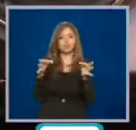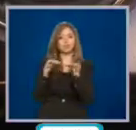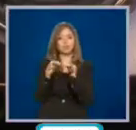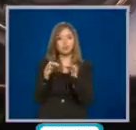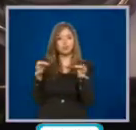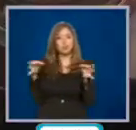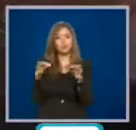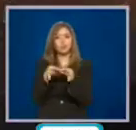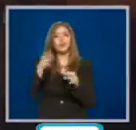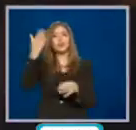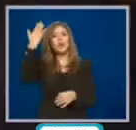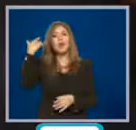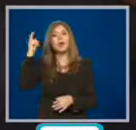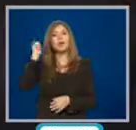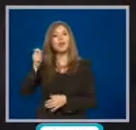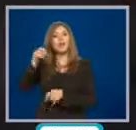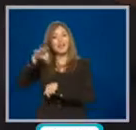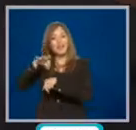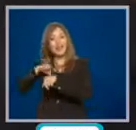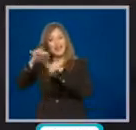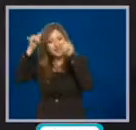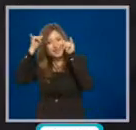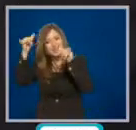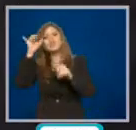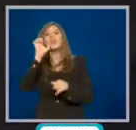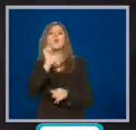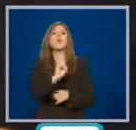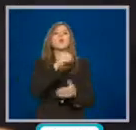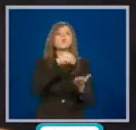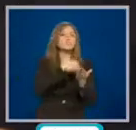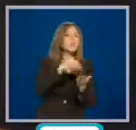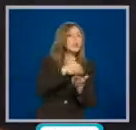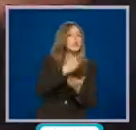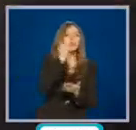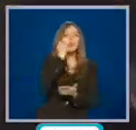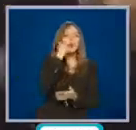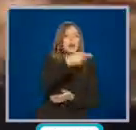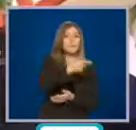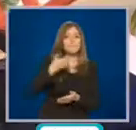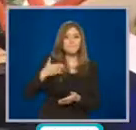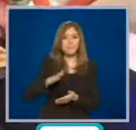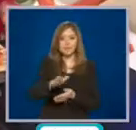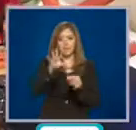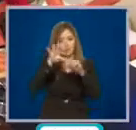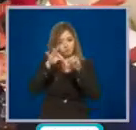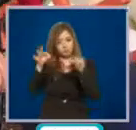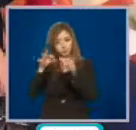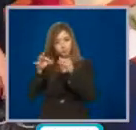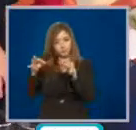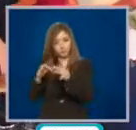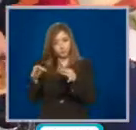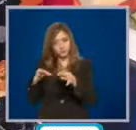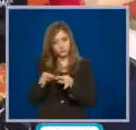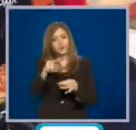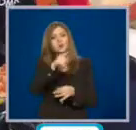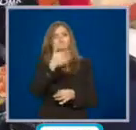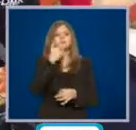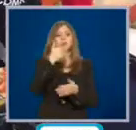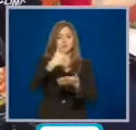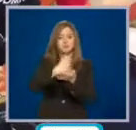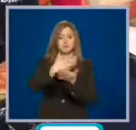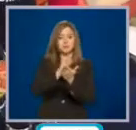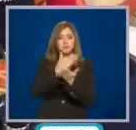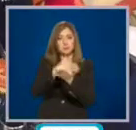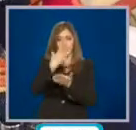era con carne de res, carne de cerdo, desmenuzada, es exactamente lo mismo para el pescado, ¿ok? Muy bien. Qué bonitos cubos, compañera, qué bonitos ¿Se cubos.